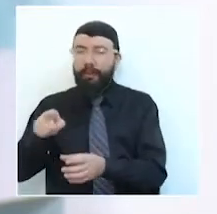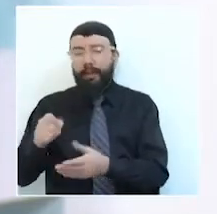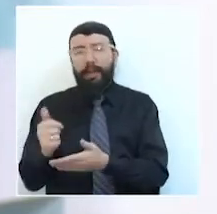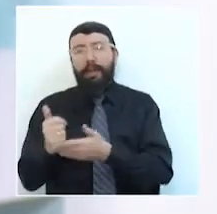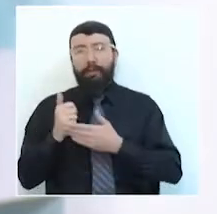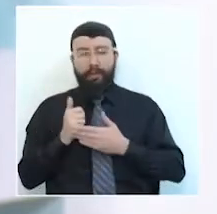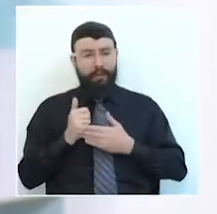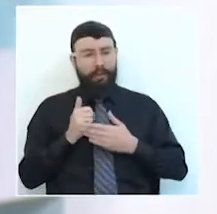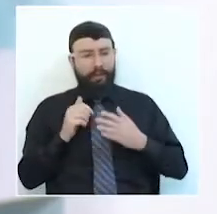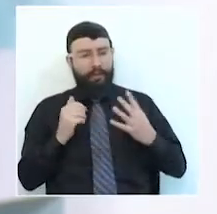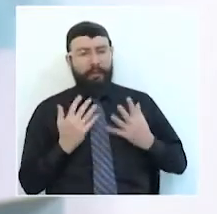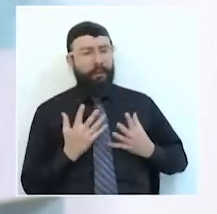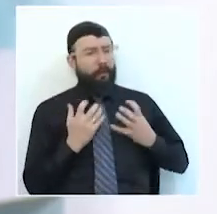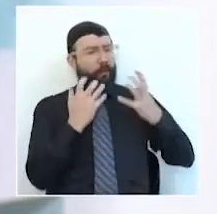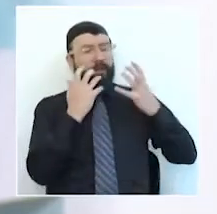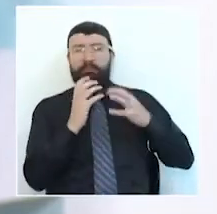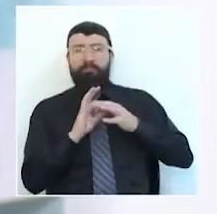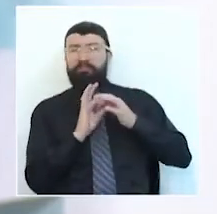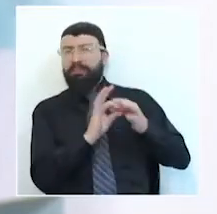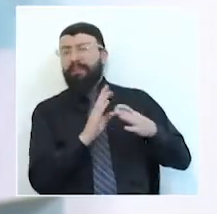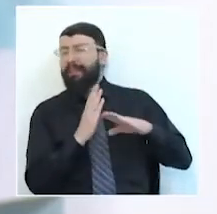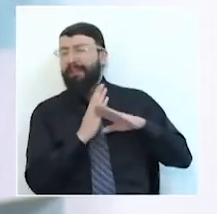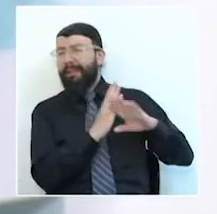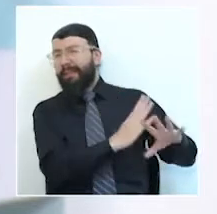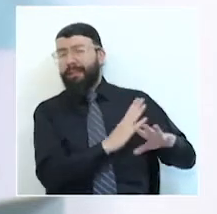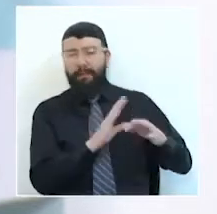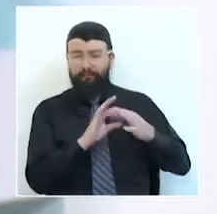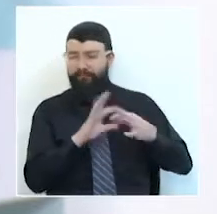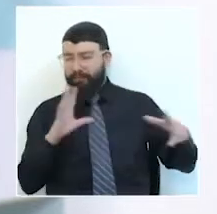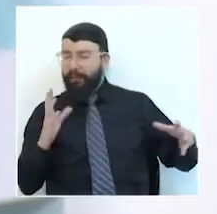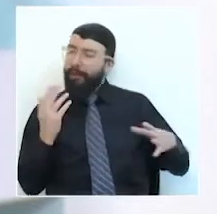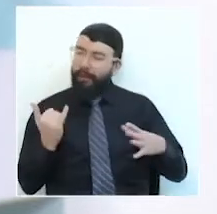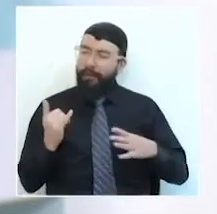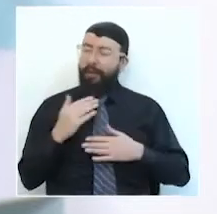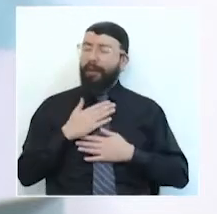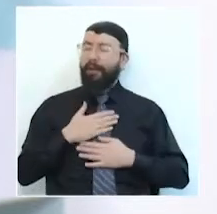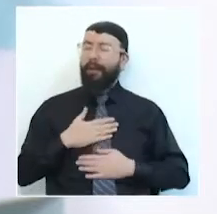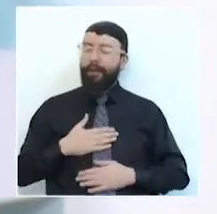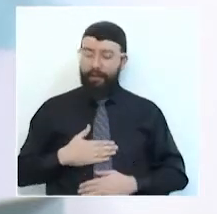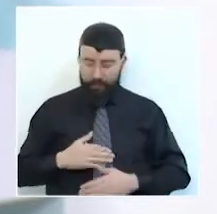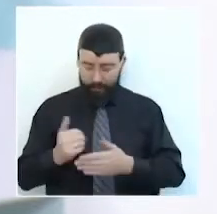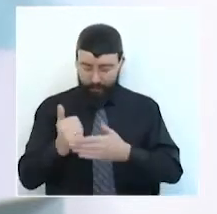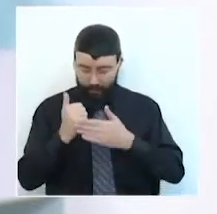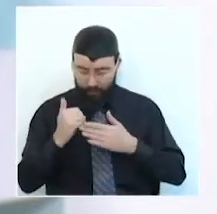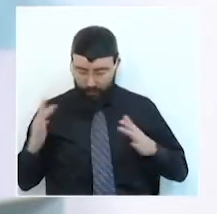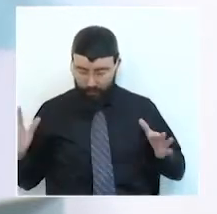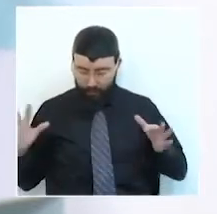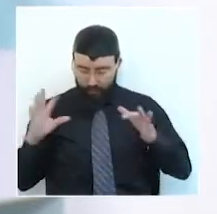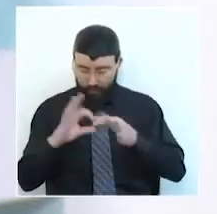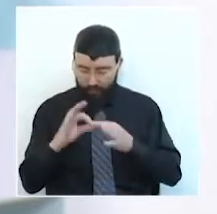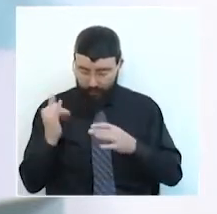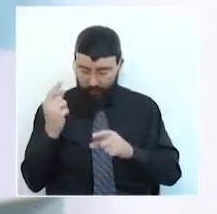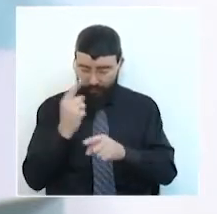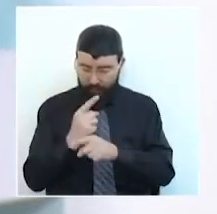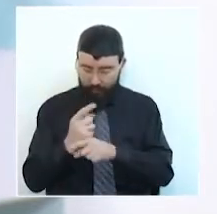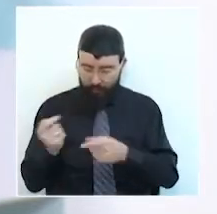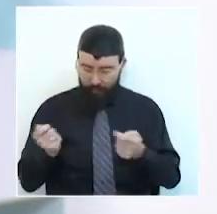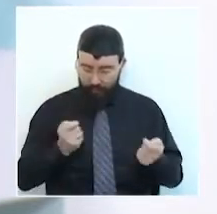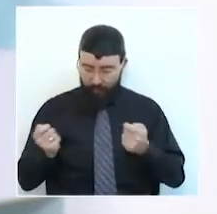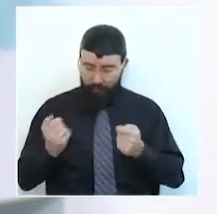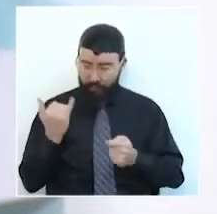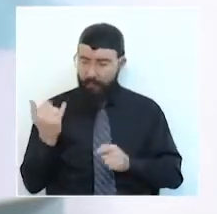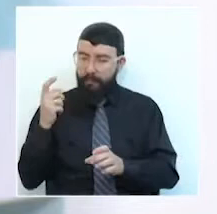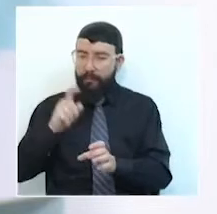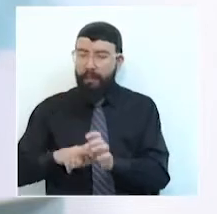desconectar de esa tecnología que tú hablabas antes y nos ayudan a conectar con nuestro interior y creo que en estos momentos del